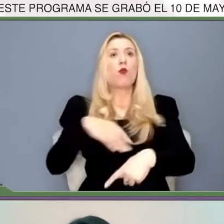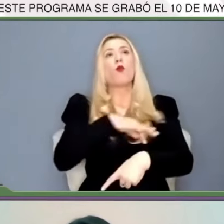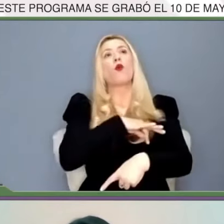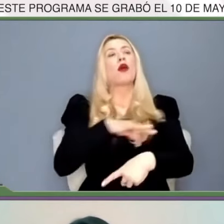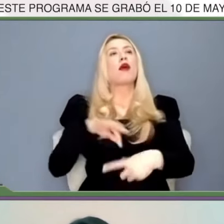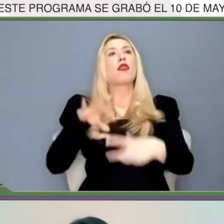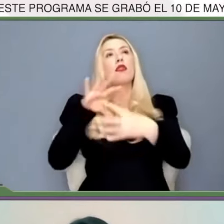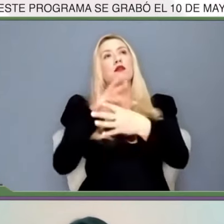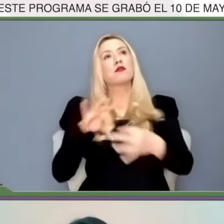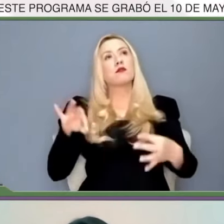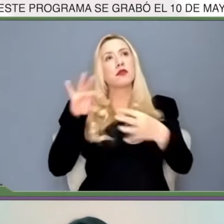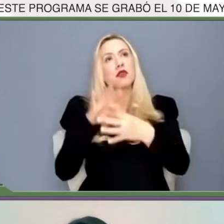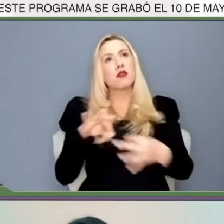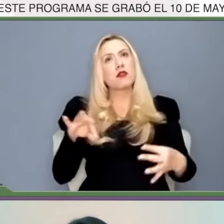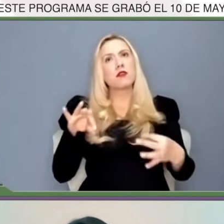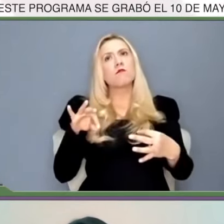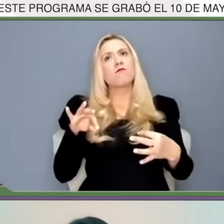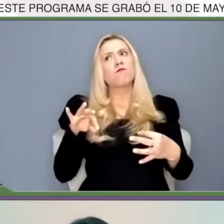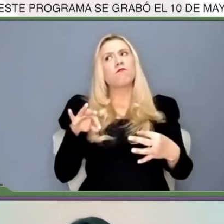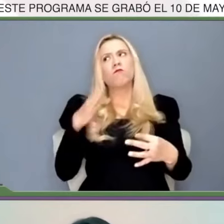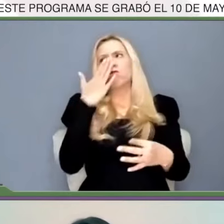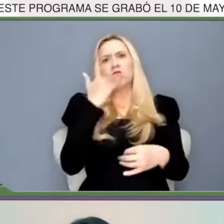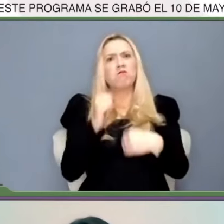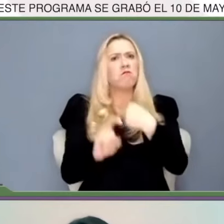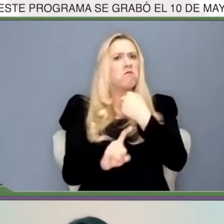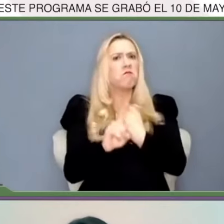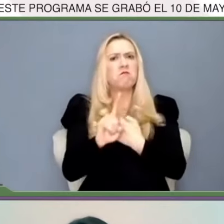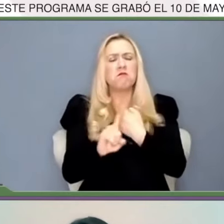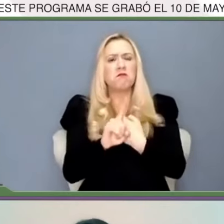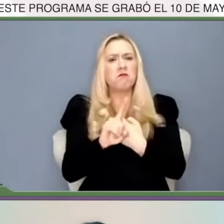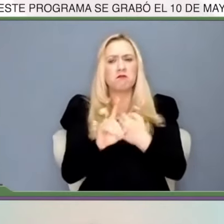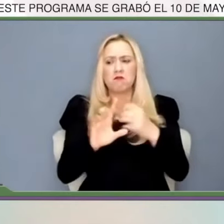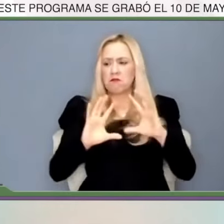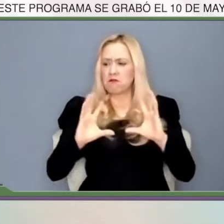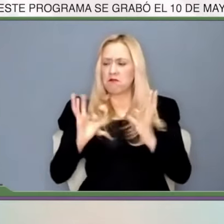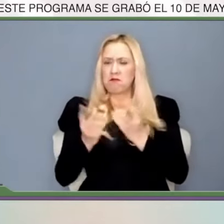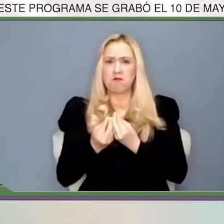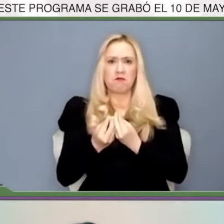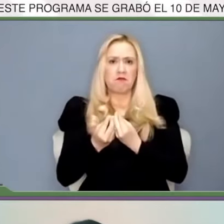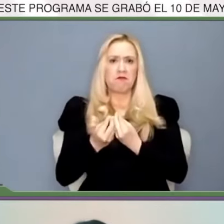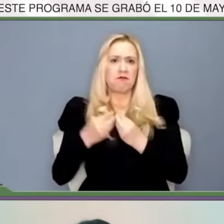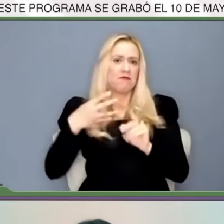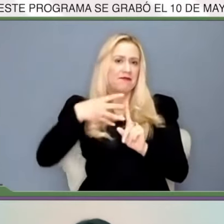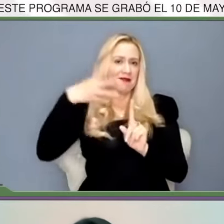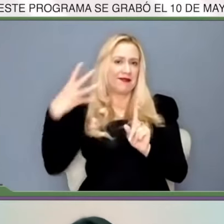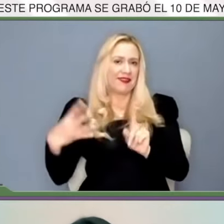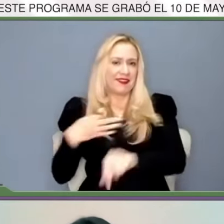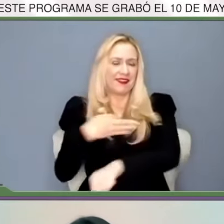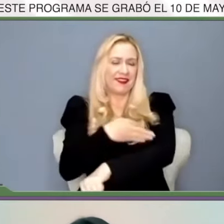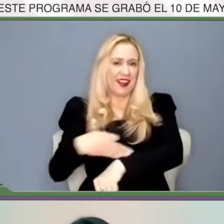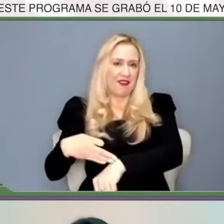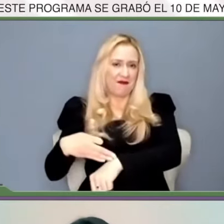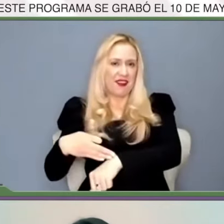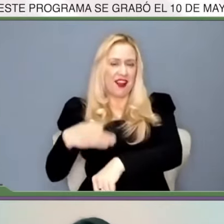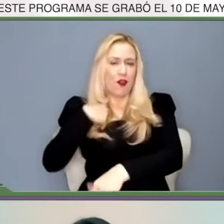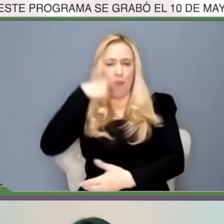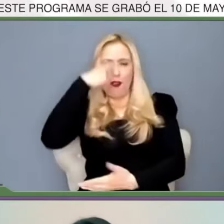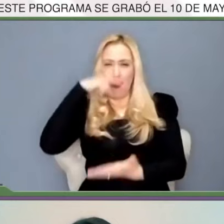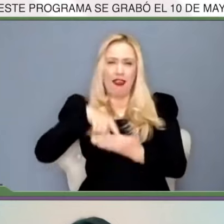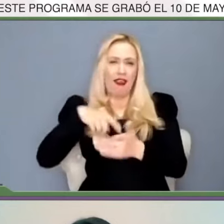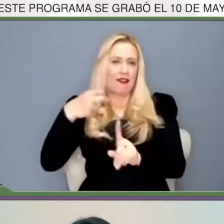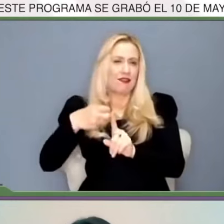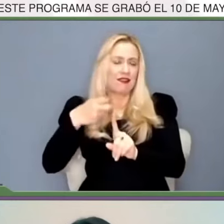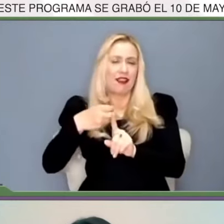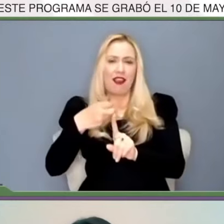hablar sin ningún problema de que hay integrantes LGBTI. Creo que ahí podría radicar